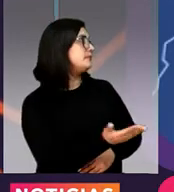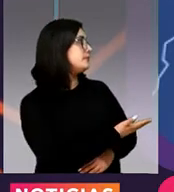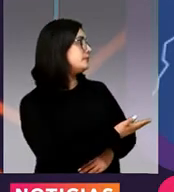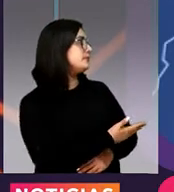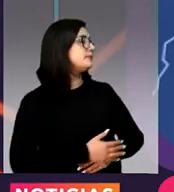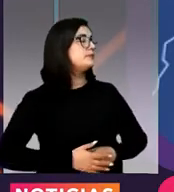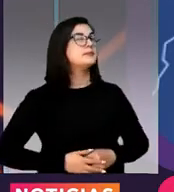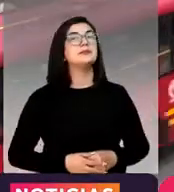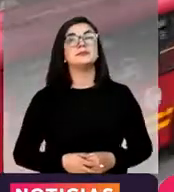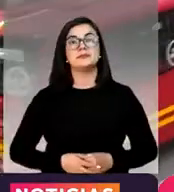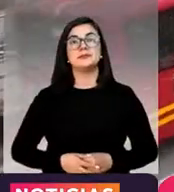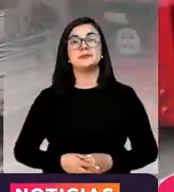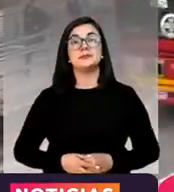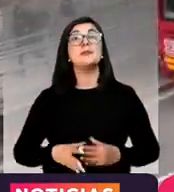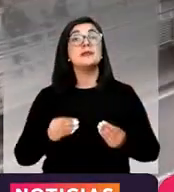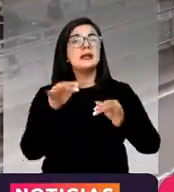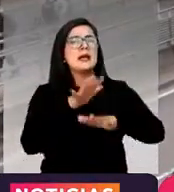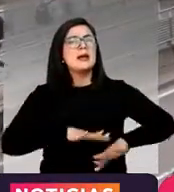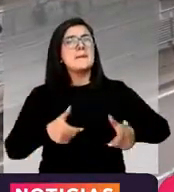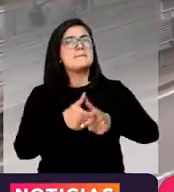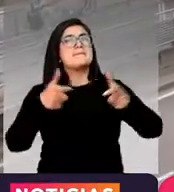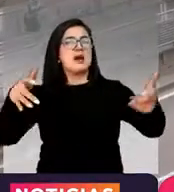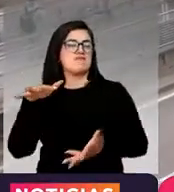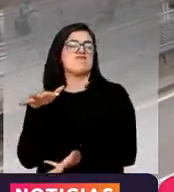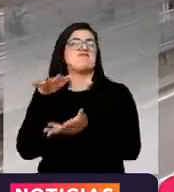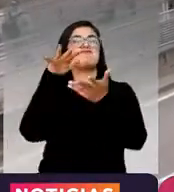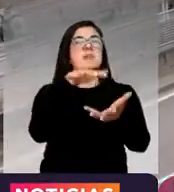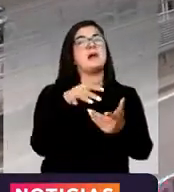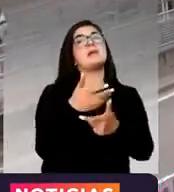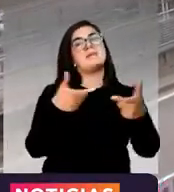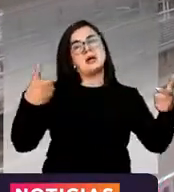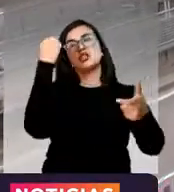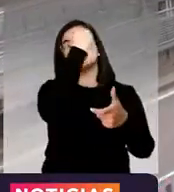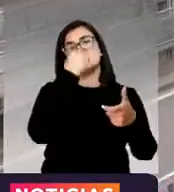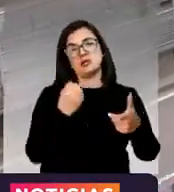Pacho. El municipio que más recibirá vacunas será Soacha, con 380 dosis.